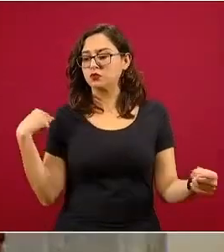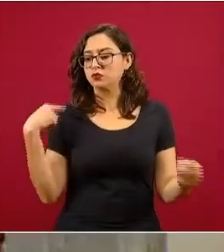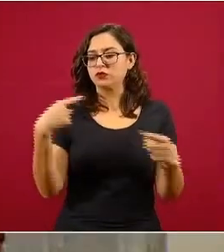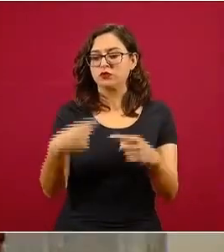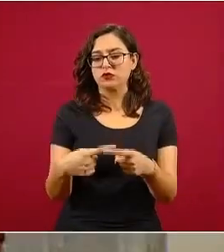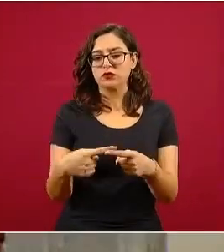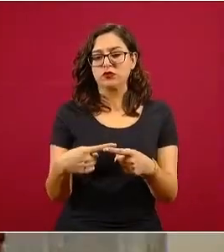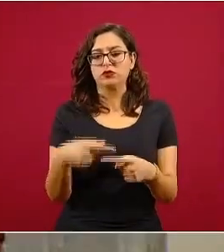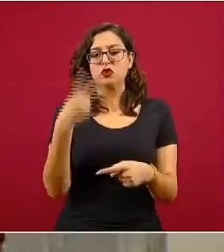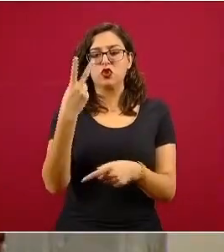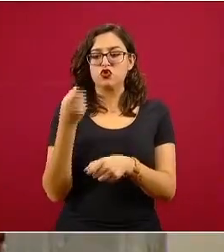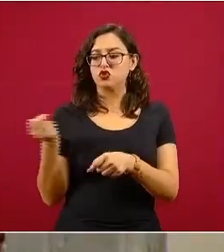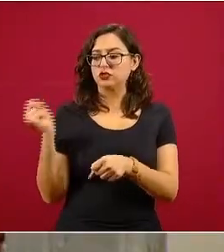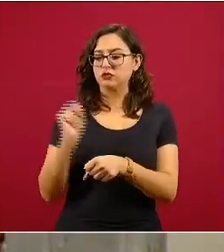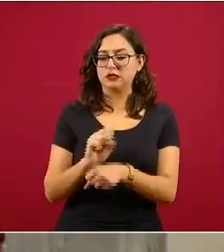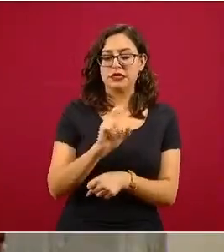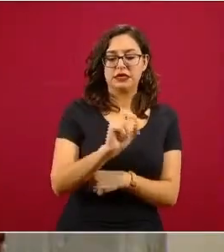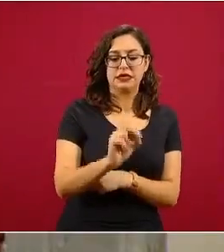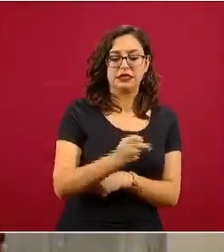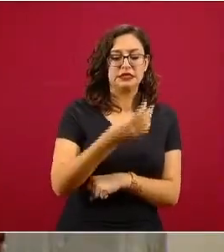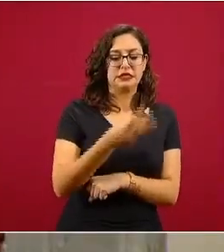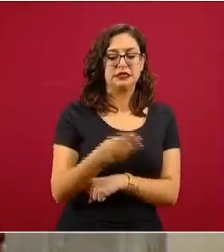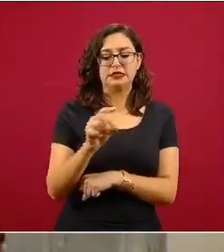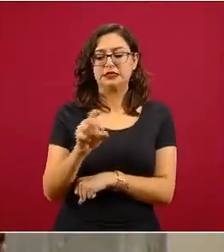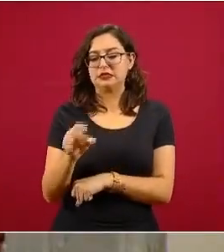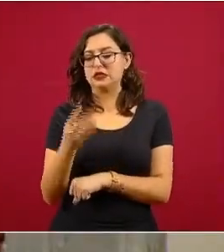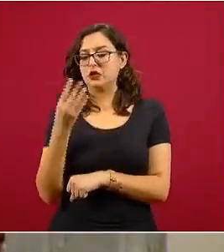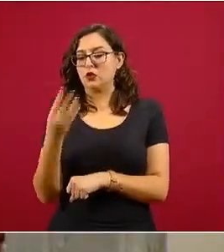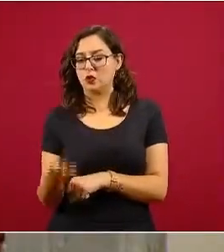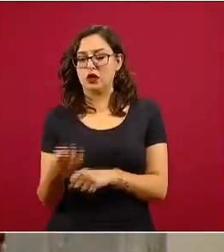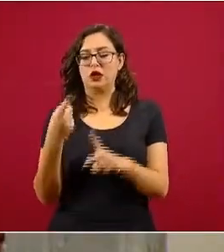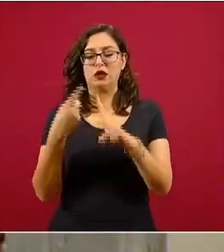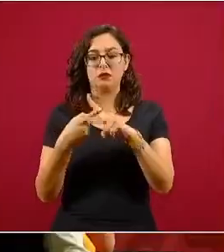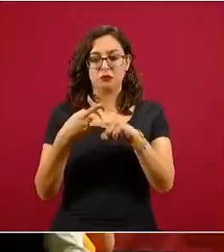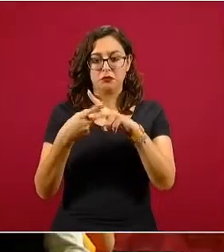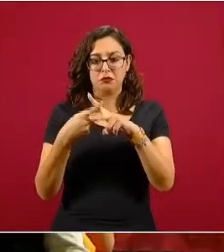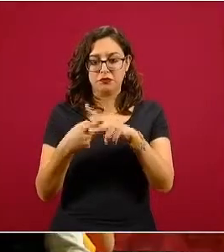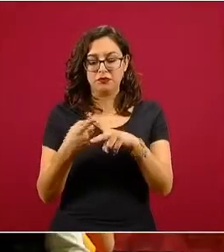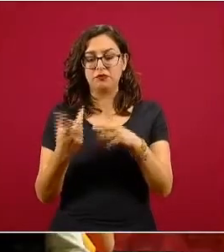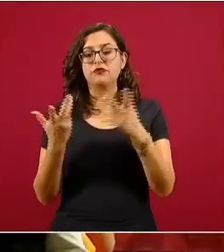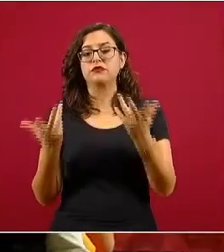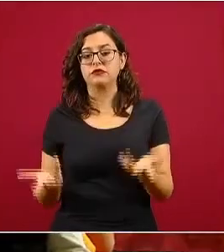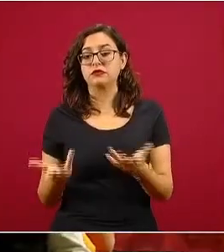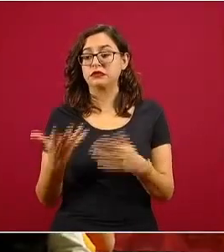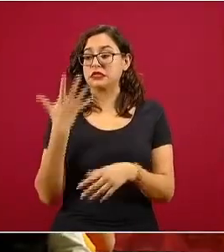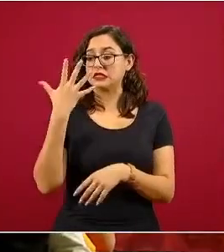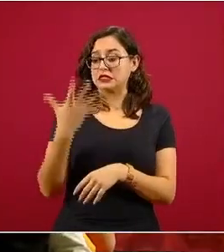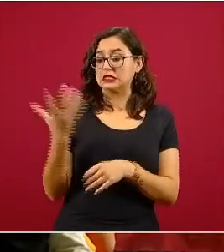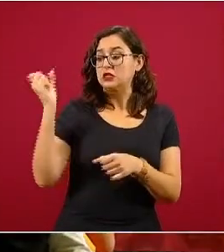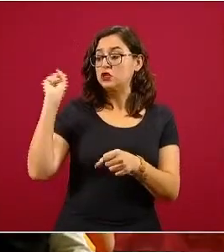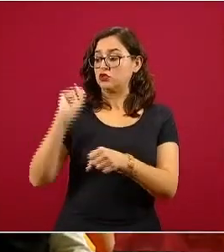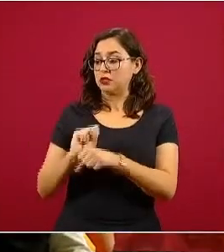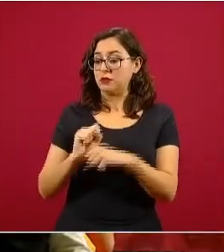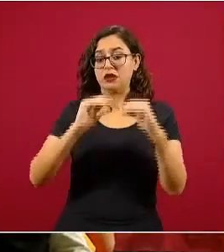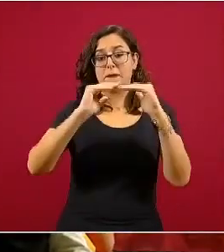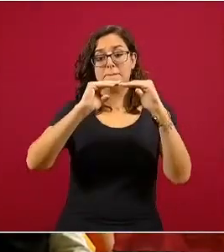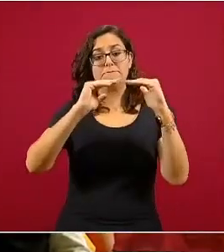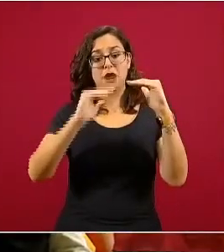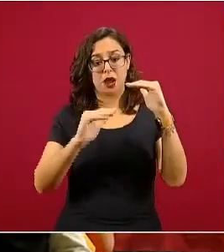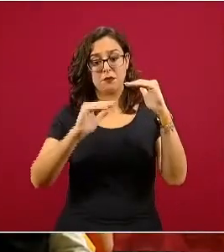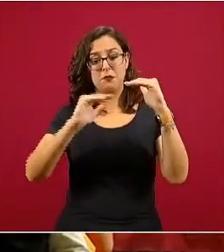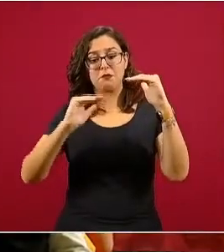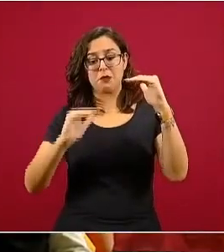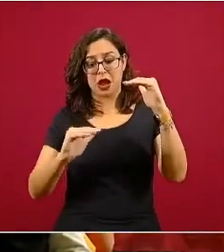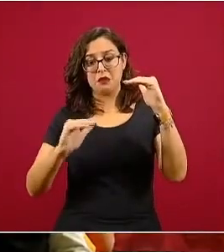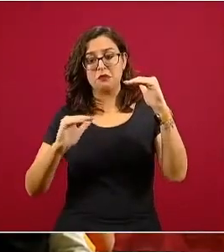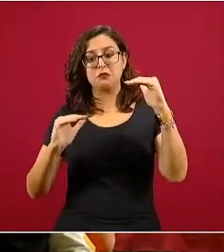las últimas 2 semanas, que es la 33 y la 34, después de tener entonces ya 5 semanas que han mantenido